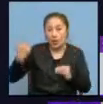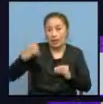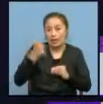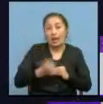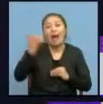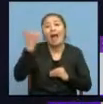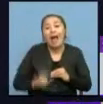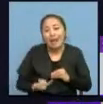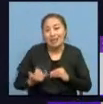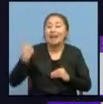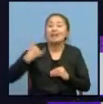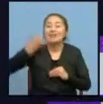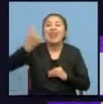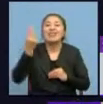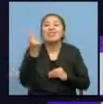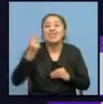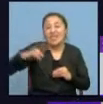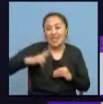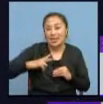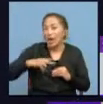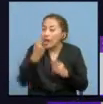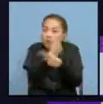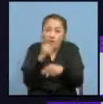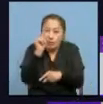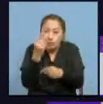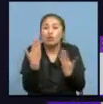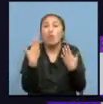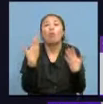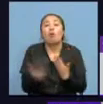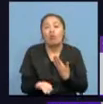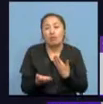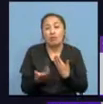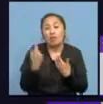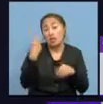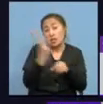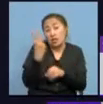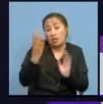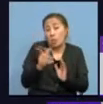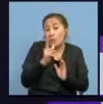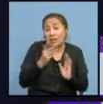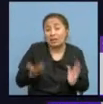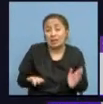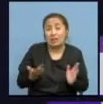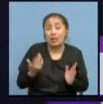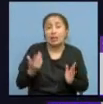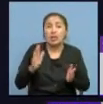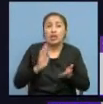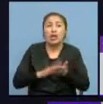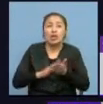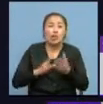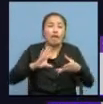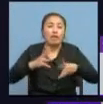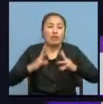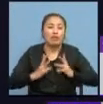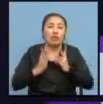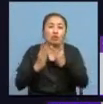hay, o sea, Argentina es rica y hay que aprovechar hasta lo mínimo que se tenga. Y segundo, también me parece que como una cuestión humanitaria, cada